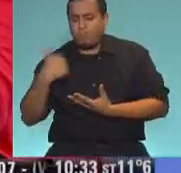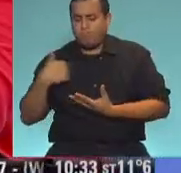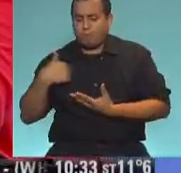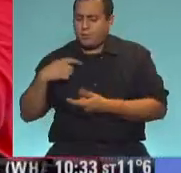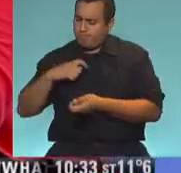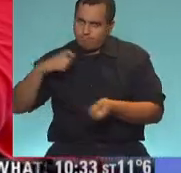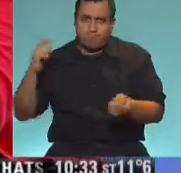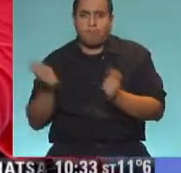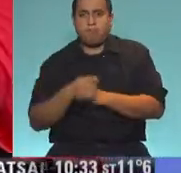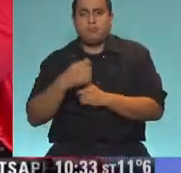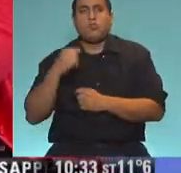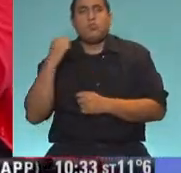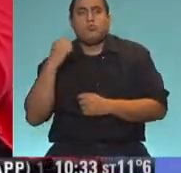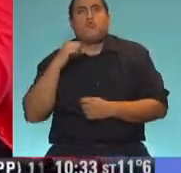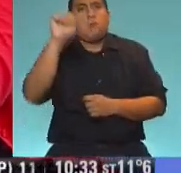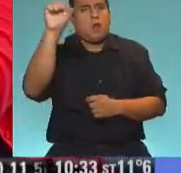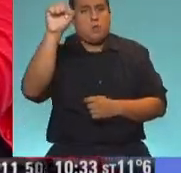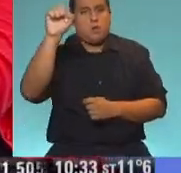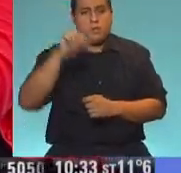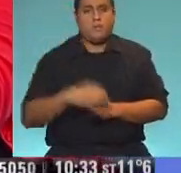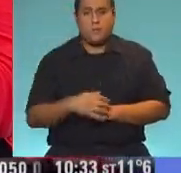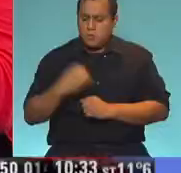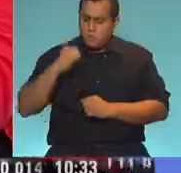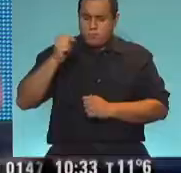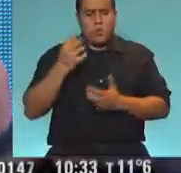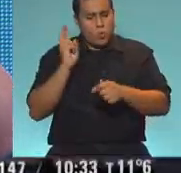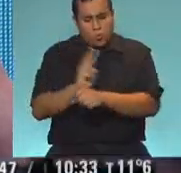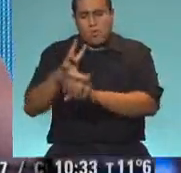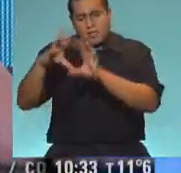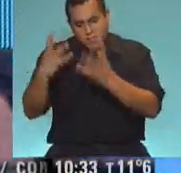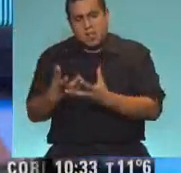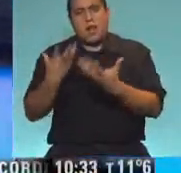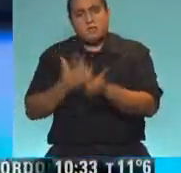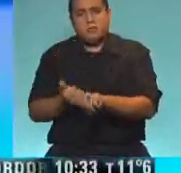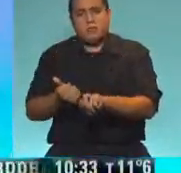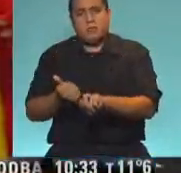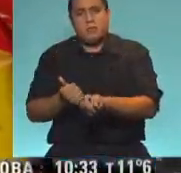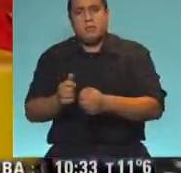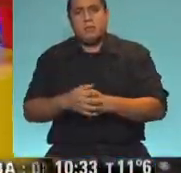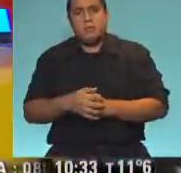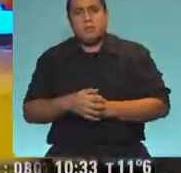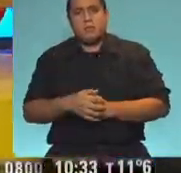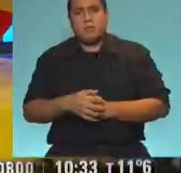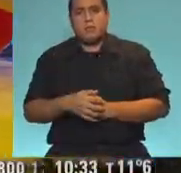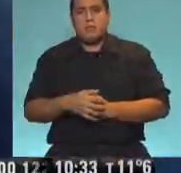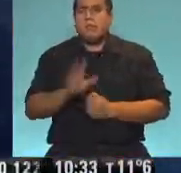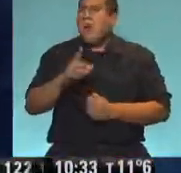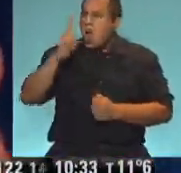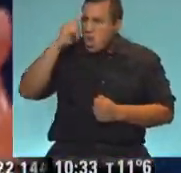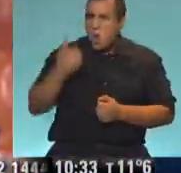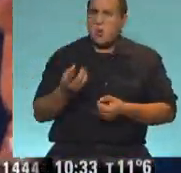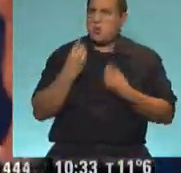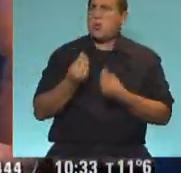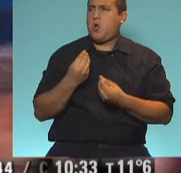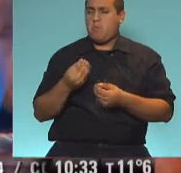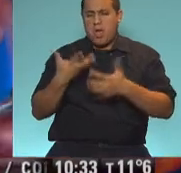un... ¡superhéroe! ¡Voy a defender la Tierra! Escúchame, querido. ¿Vos estás loco? ¿Cómo que vas a defender